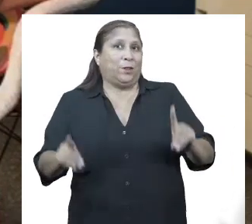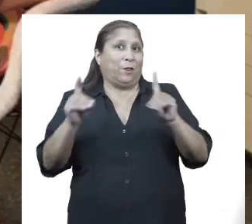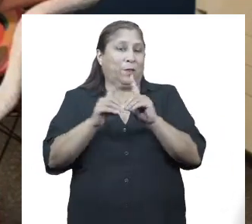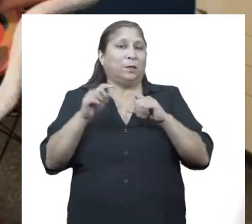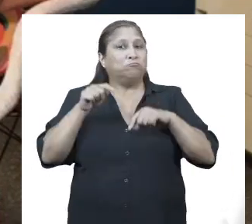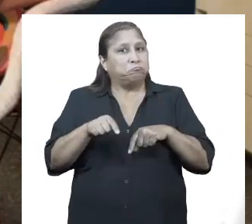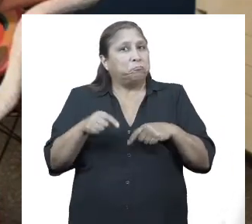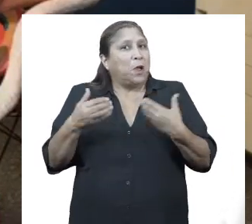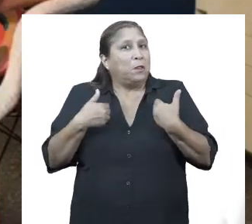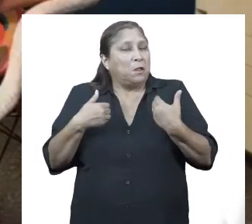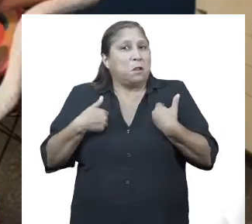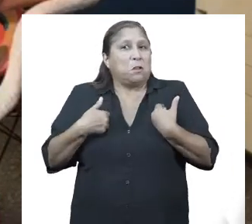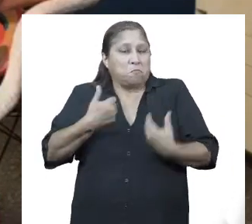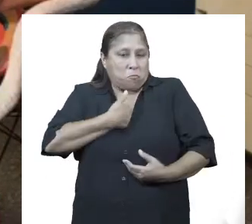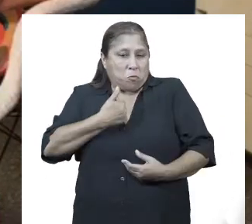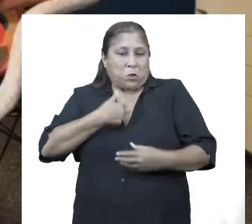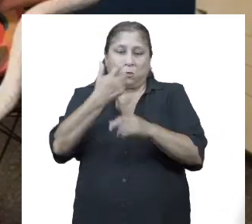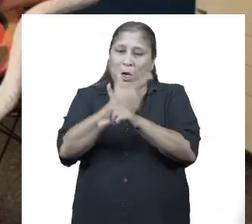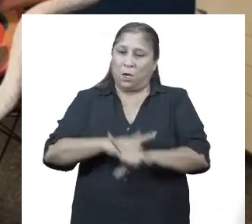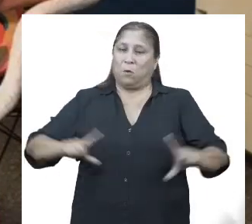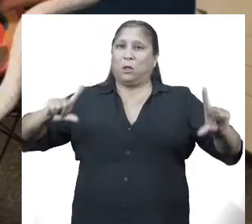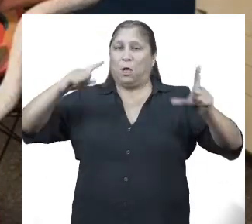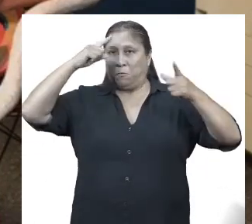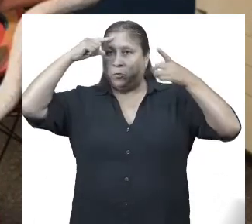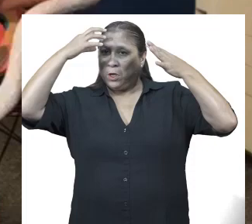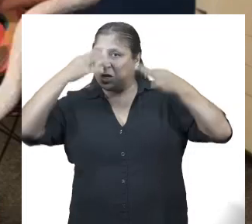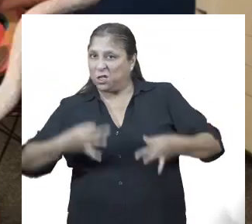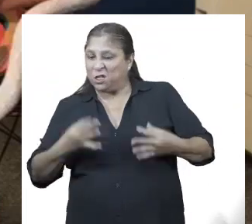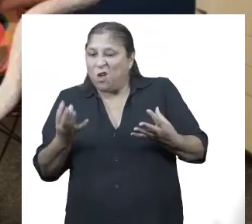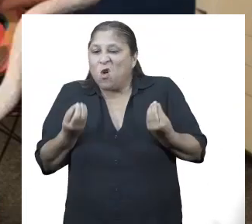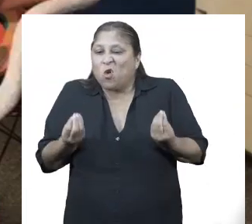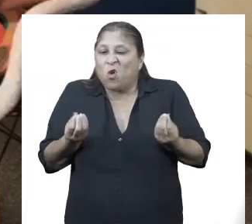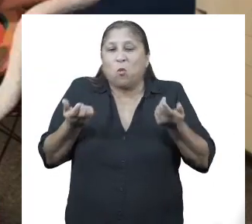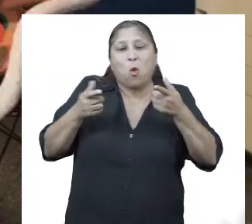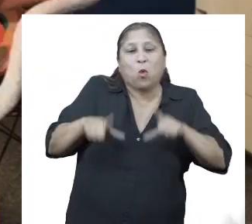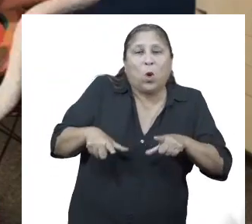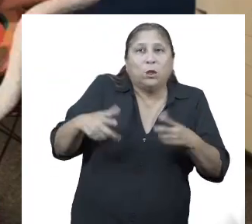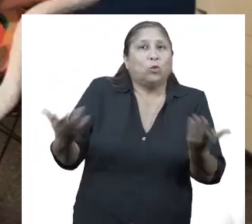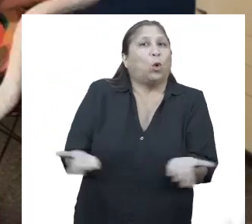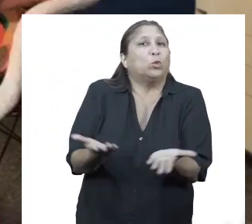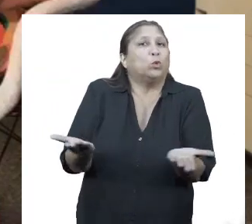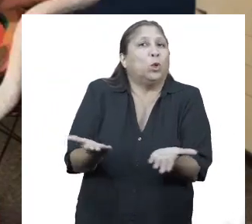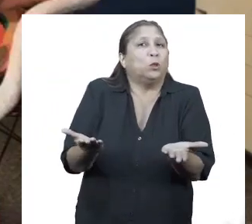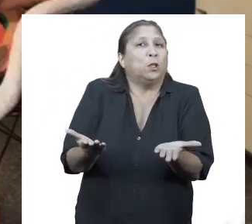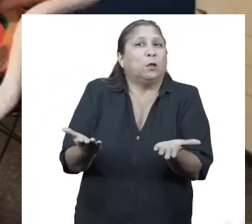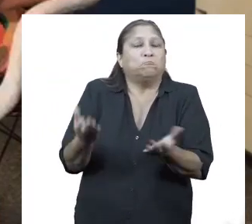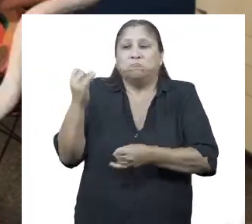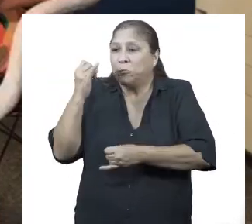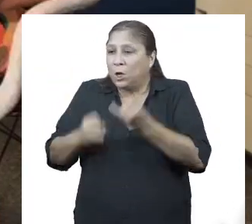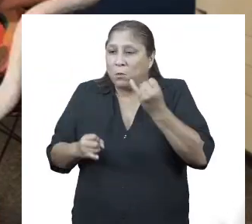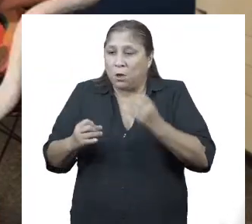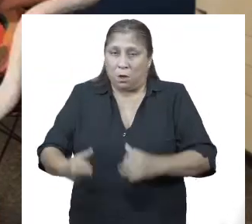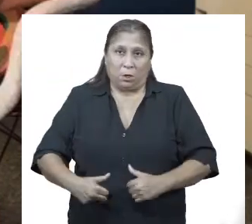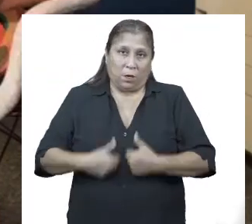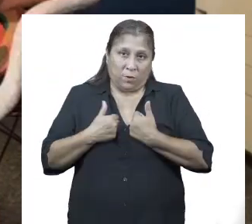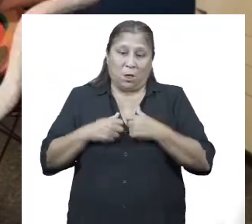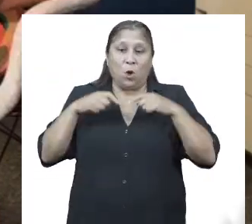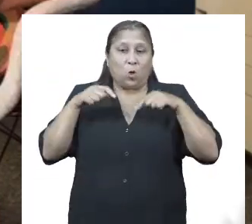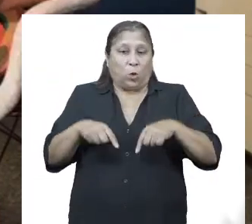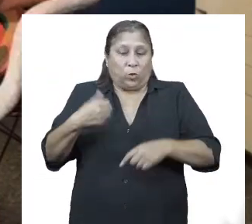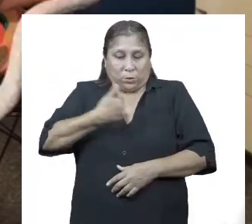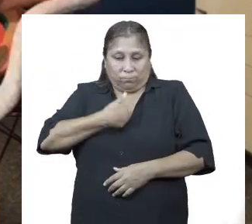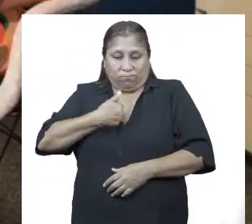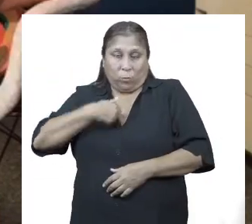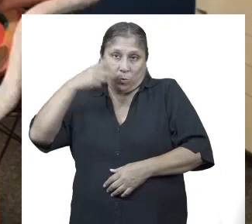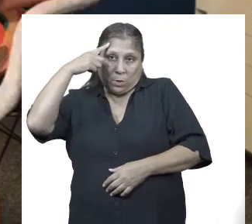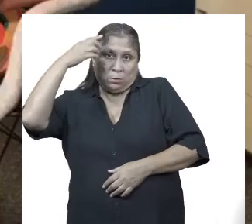significa el tener la libertad de poder decidir el cómo, el cuándo y el dónde poner fin a la vida cuando está a